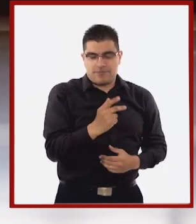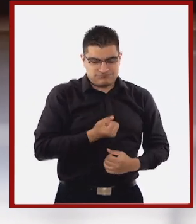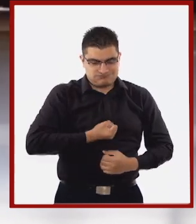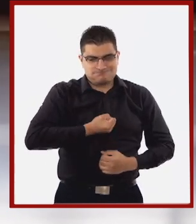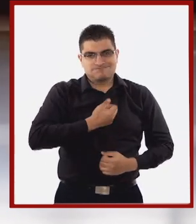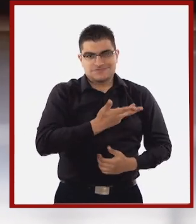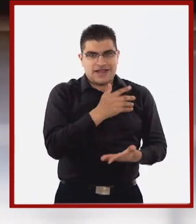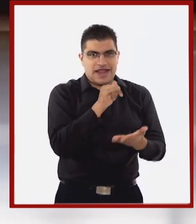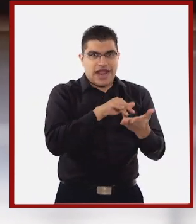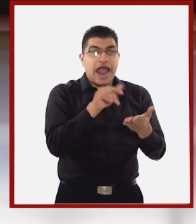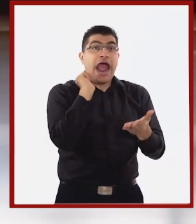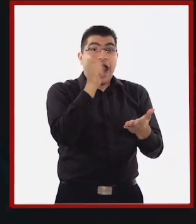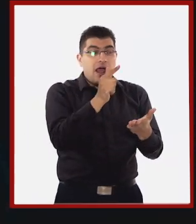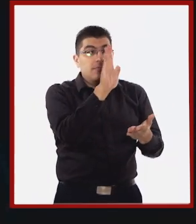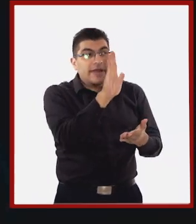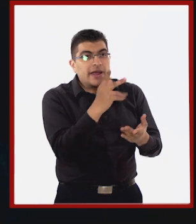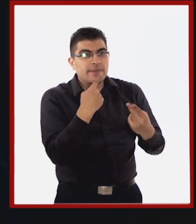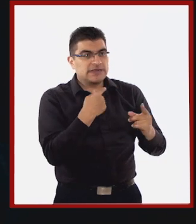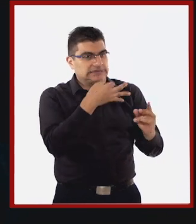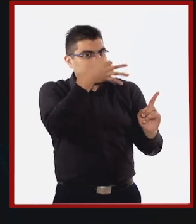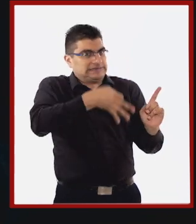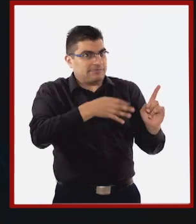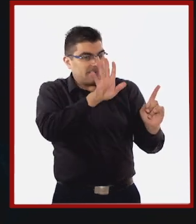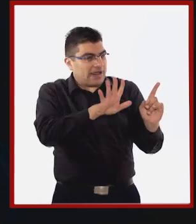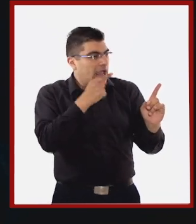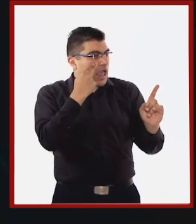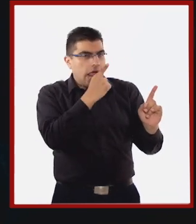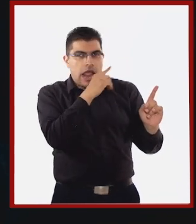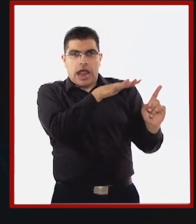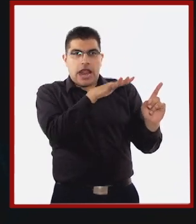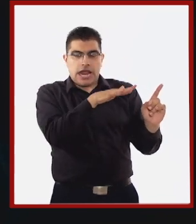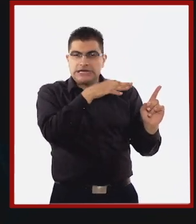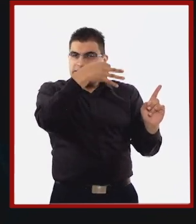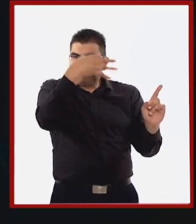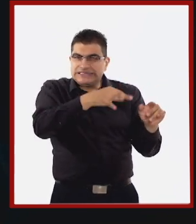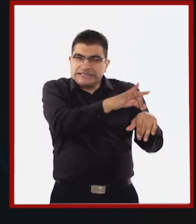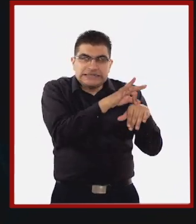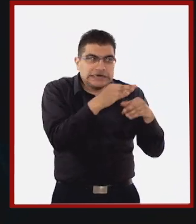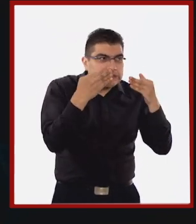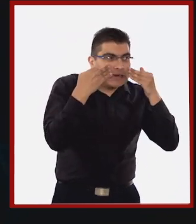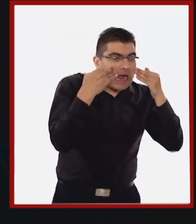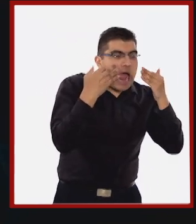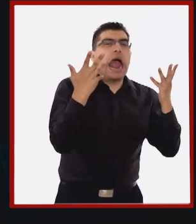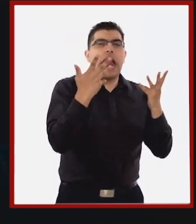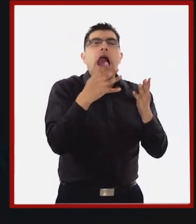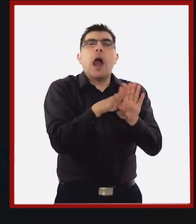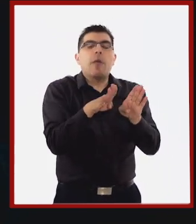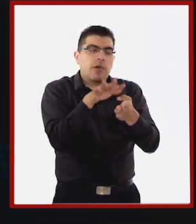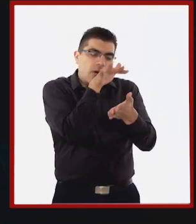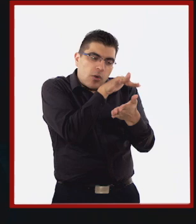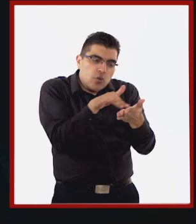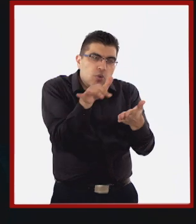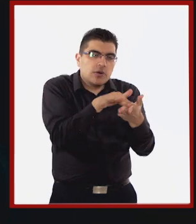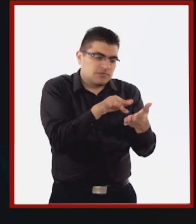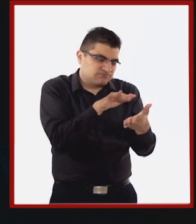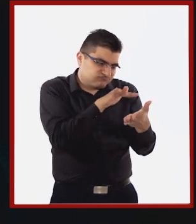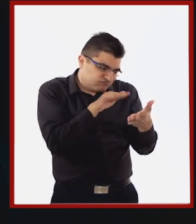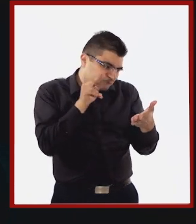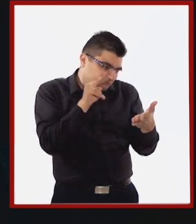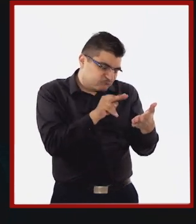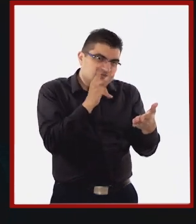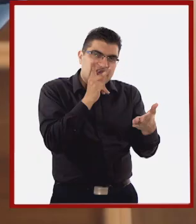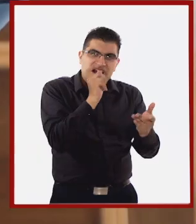embargo parece real o que da la impresión de ser real justamente a través del uso del lenguaje, por